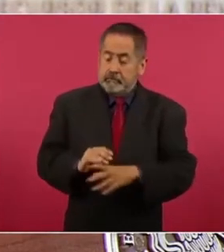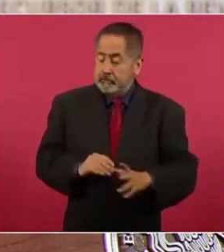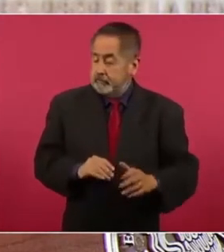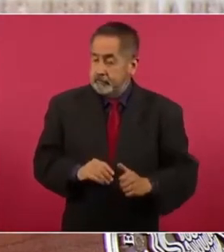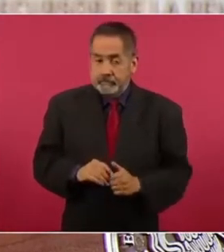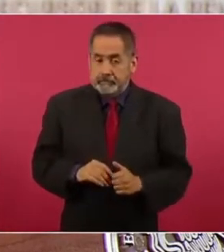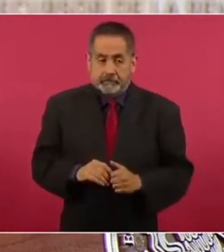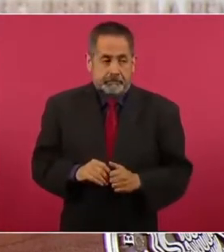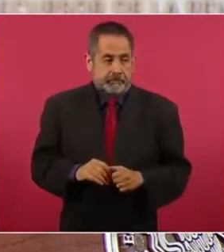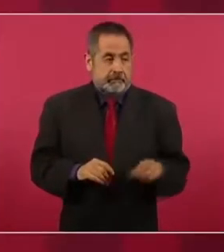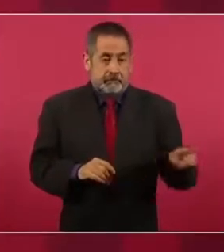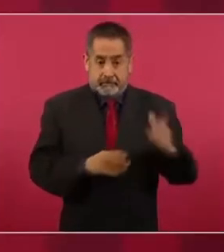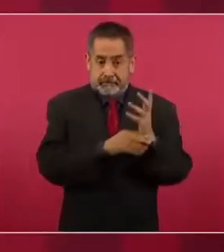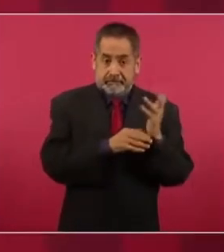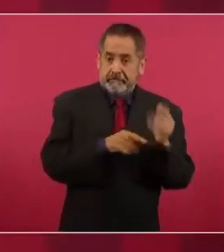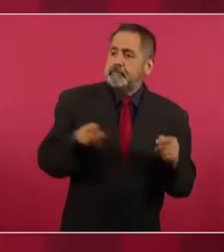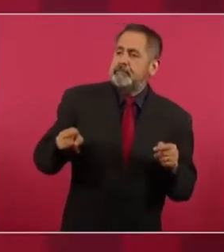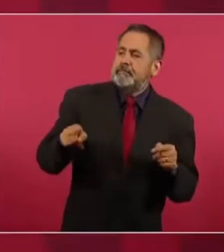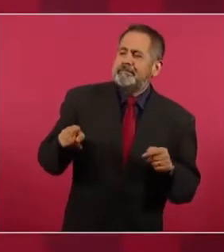que no sabe,